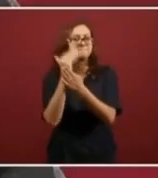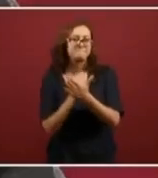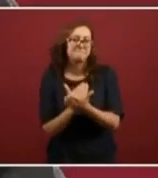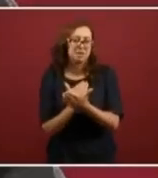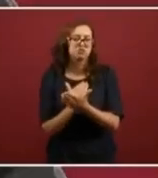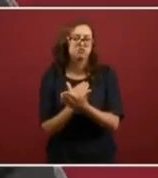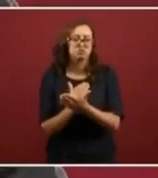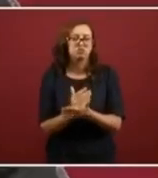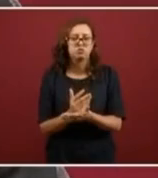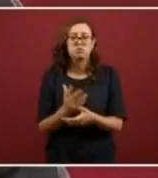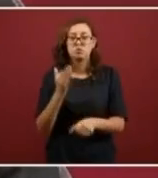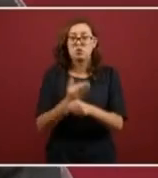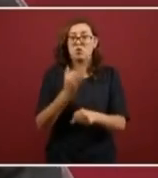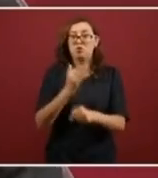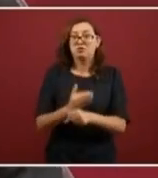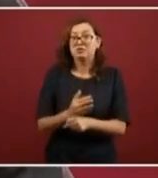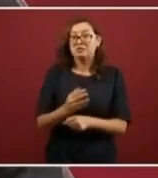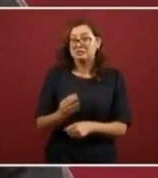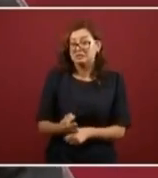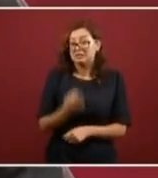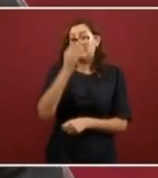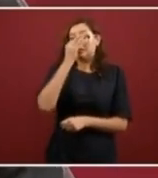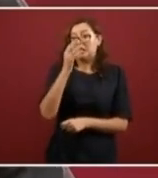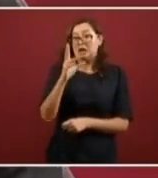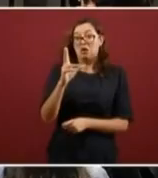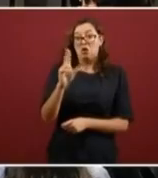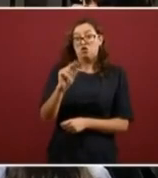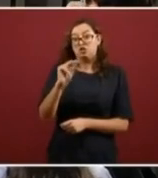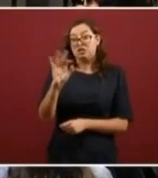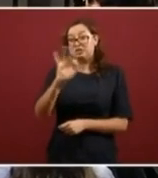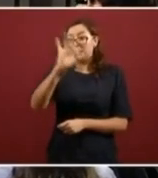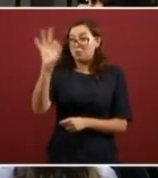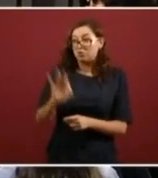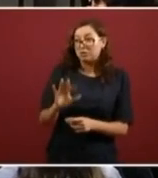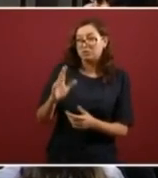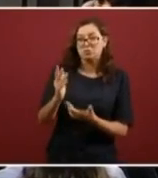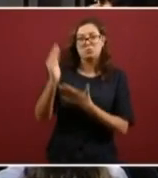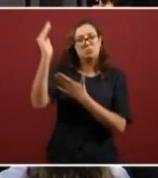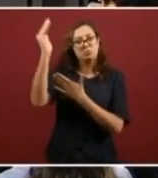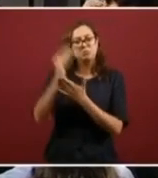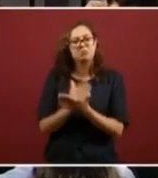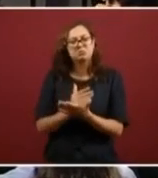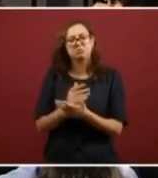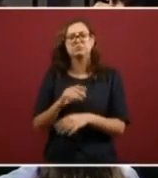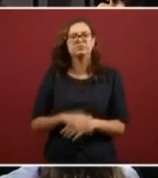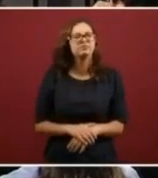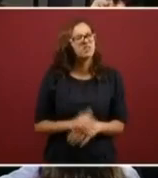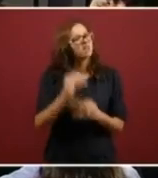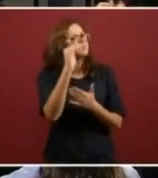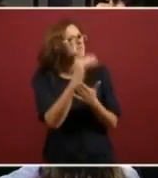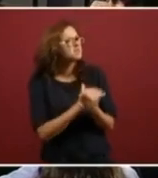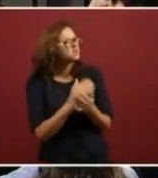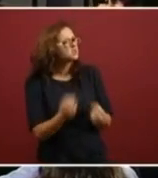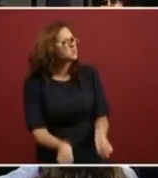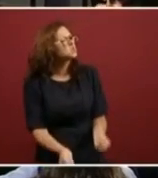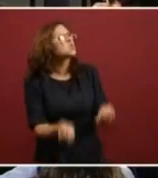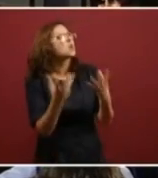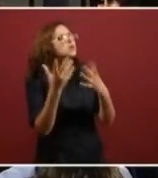pues casi total. ¿En qué porcentaje se reduciría si se alcanza? Yo espero